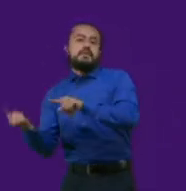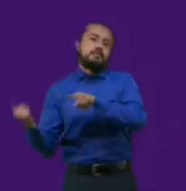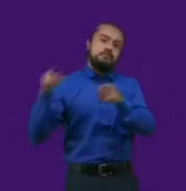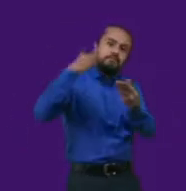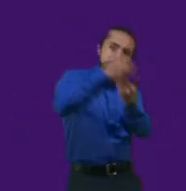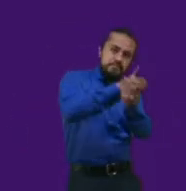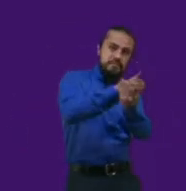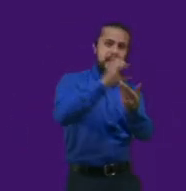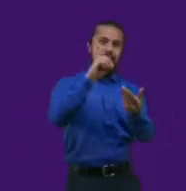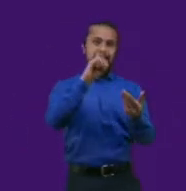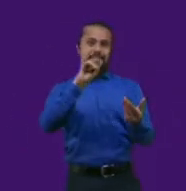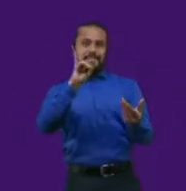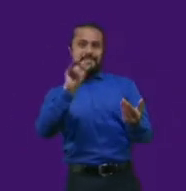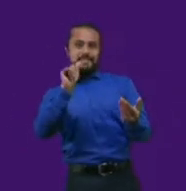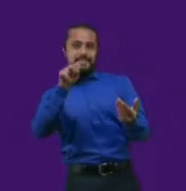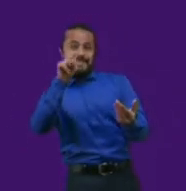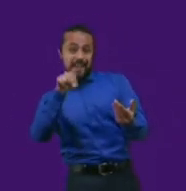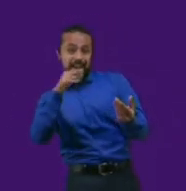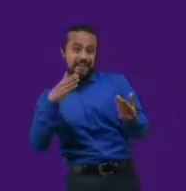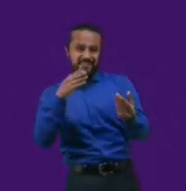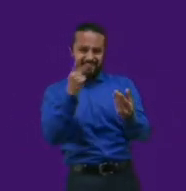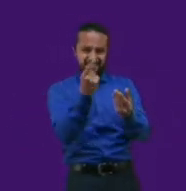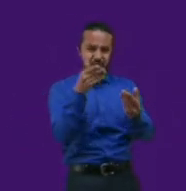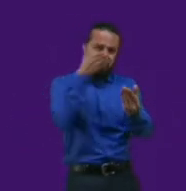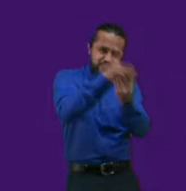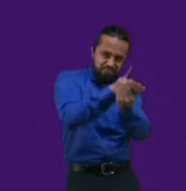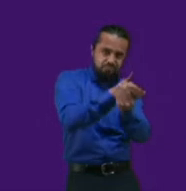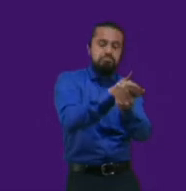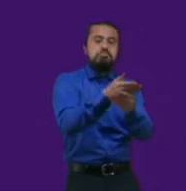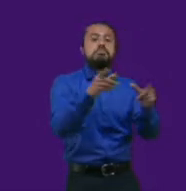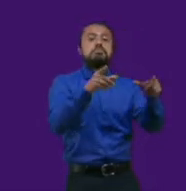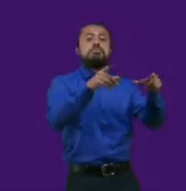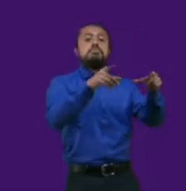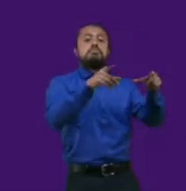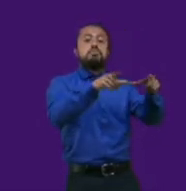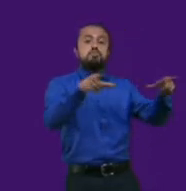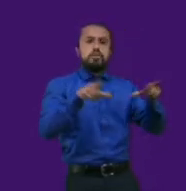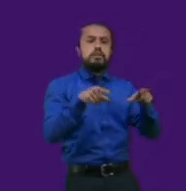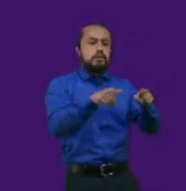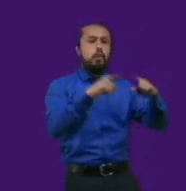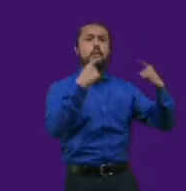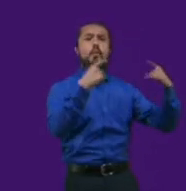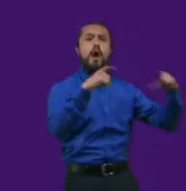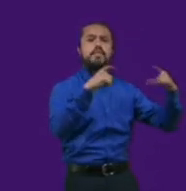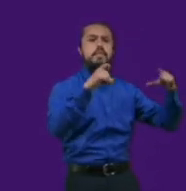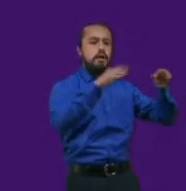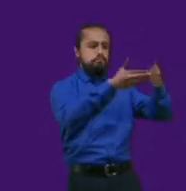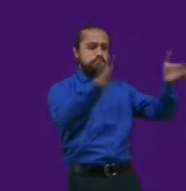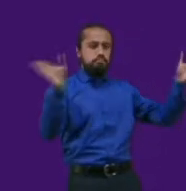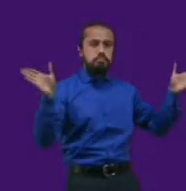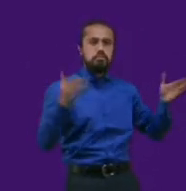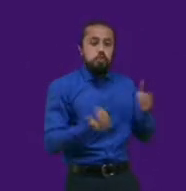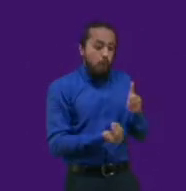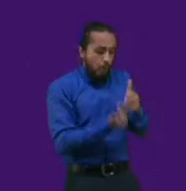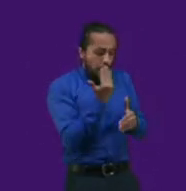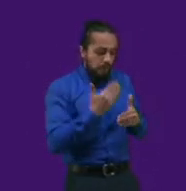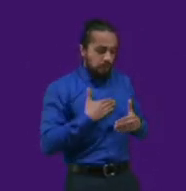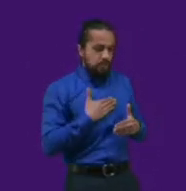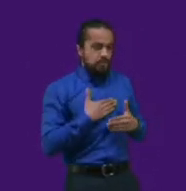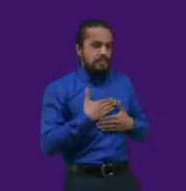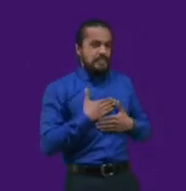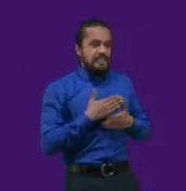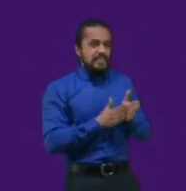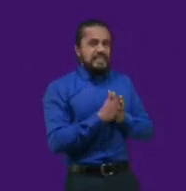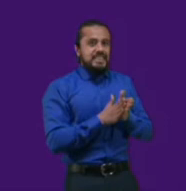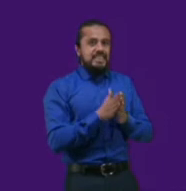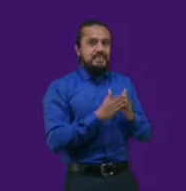como contaba esta mañana David Vélez y hablaba de su experiencia de la apertura de la cuenta, pues la apertura de la cuenta de una empresa nueva en un banco tradicional es todo un